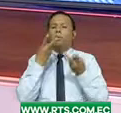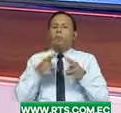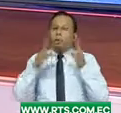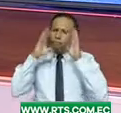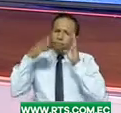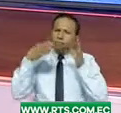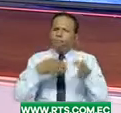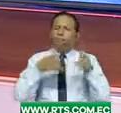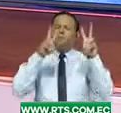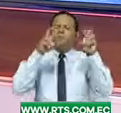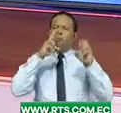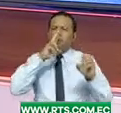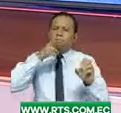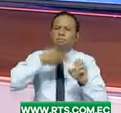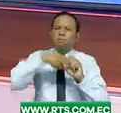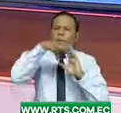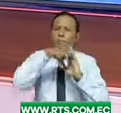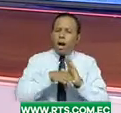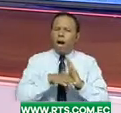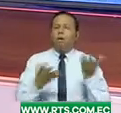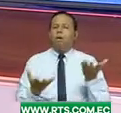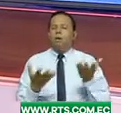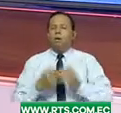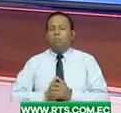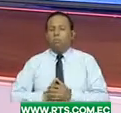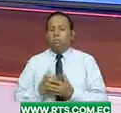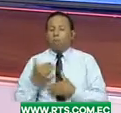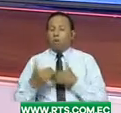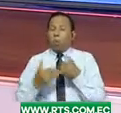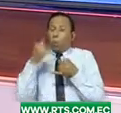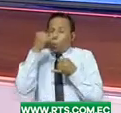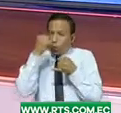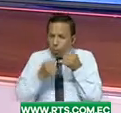a combustibles, se avanzó de último momento.